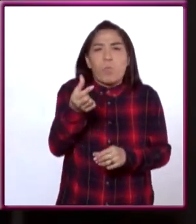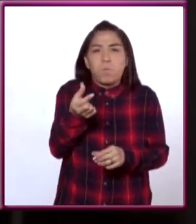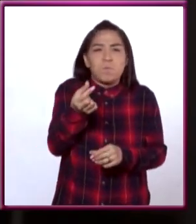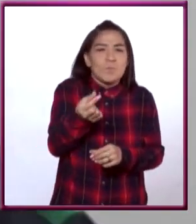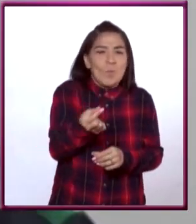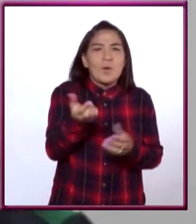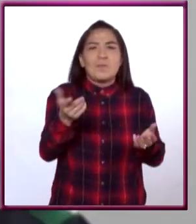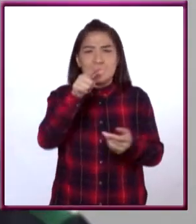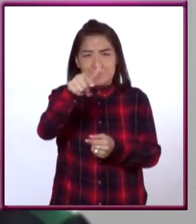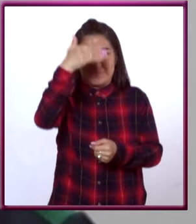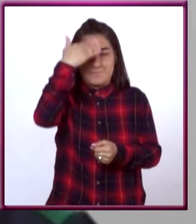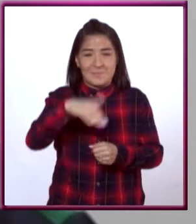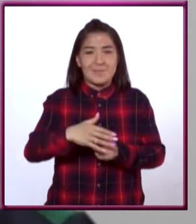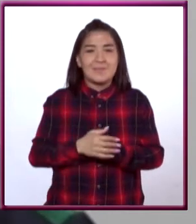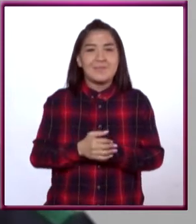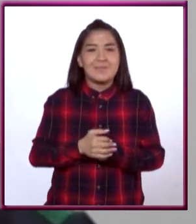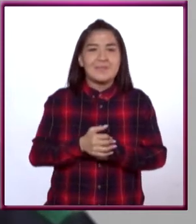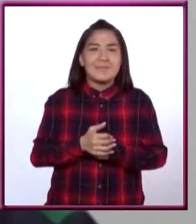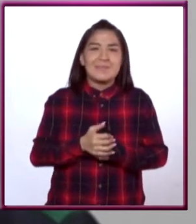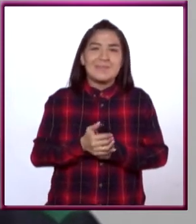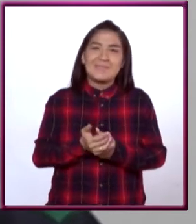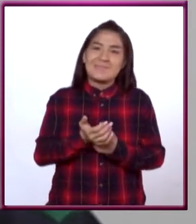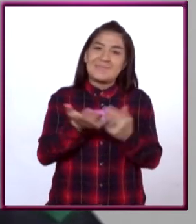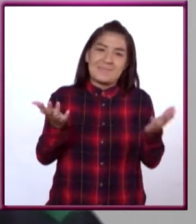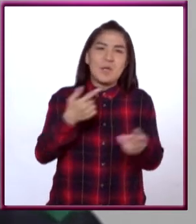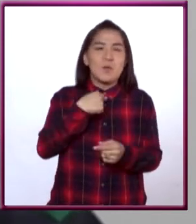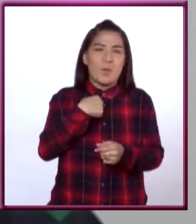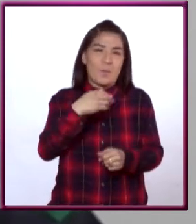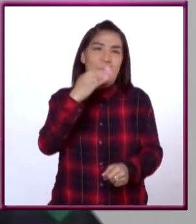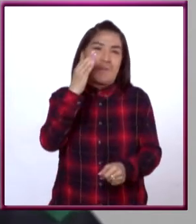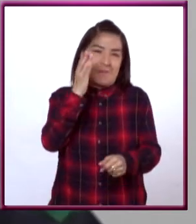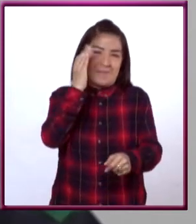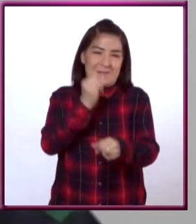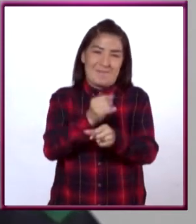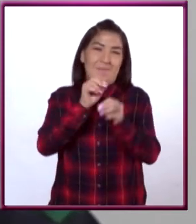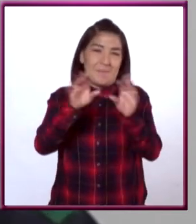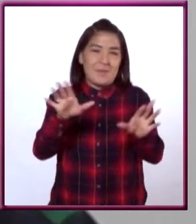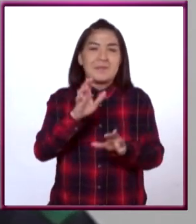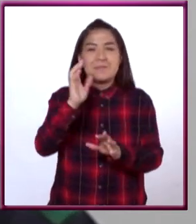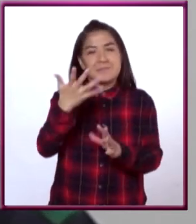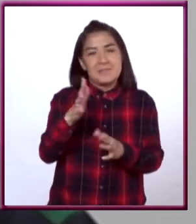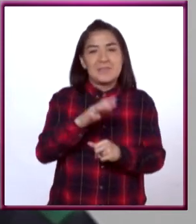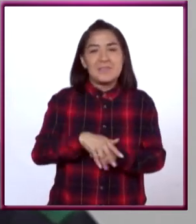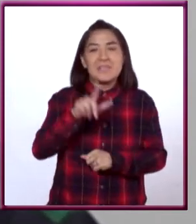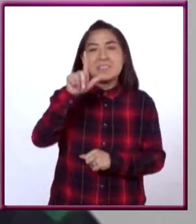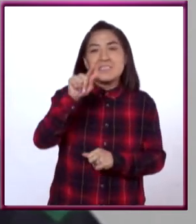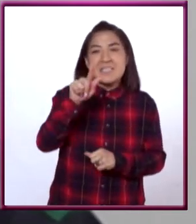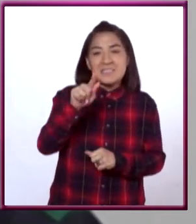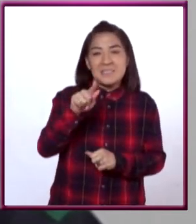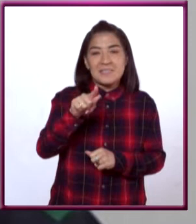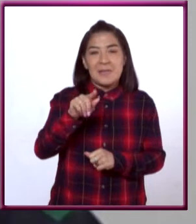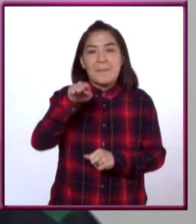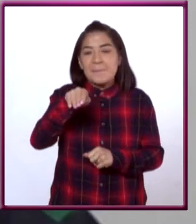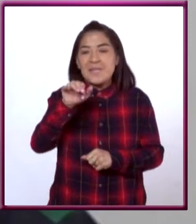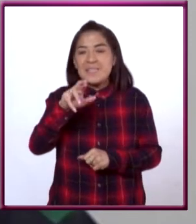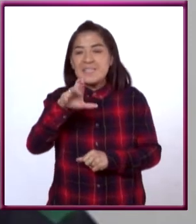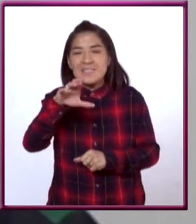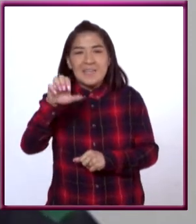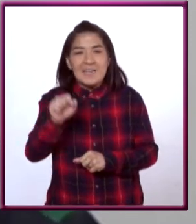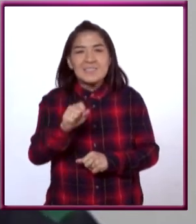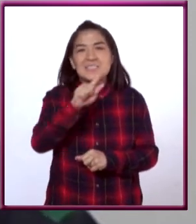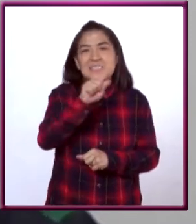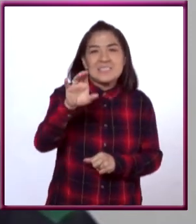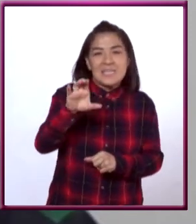sabes? Te puedo decir un dato que tengo en mente, debe ser alrededor de las 70 micras, 100